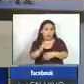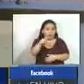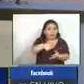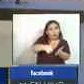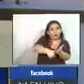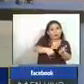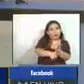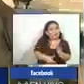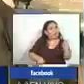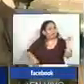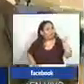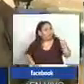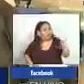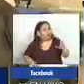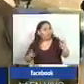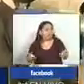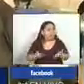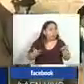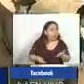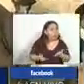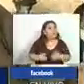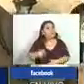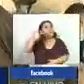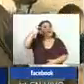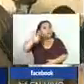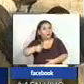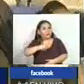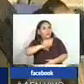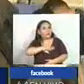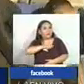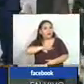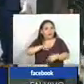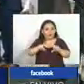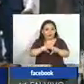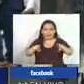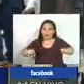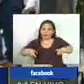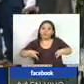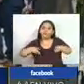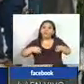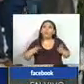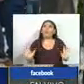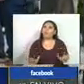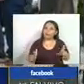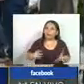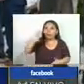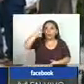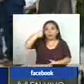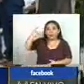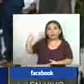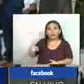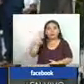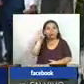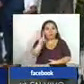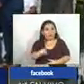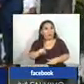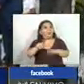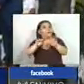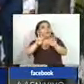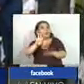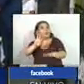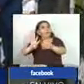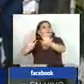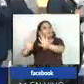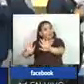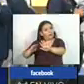Salvador desarrolló la inauguración del mes cívico en la capital. La conmemoración de los 199 años de independencia